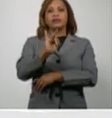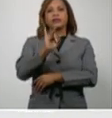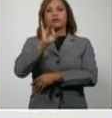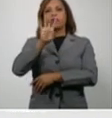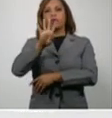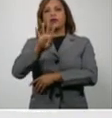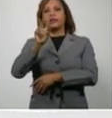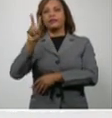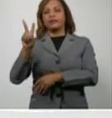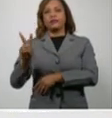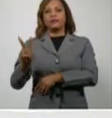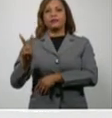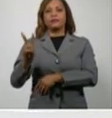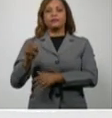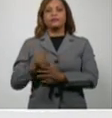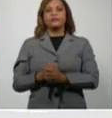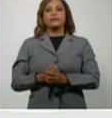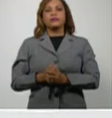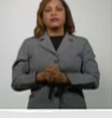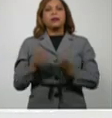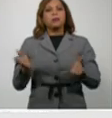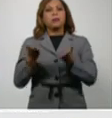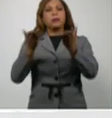742. Se ha recuperado el